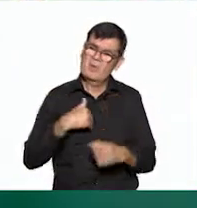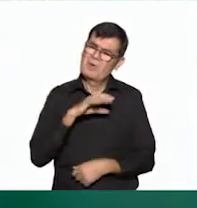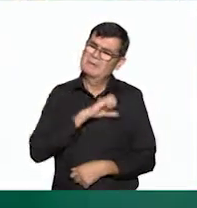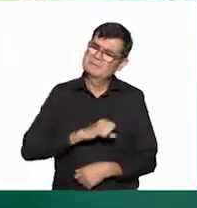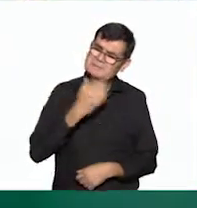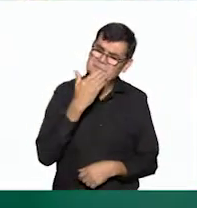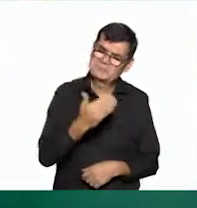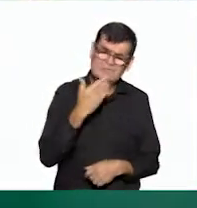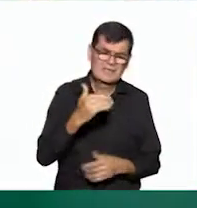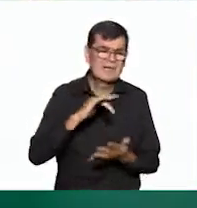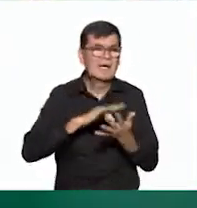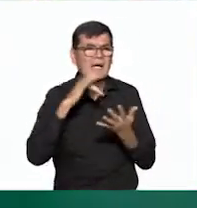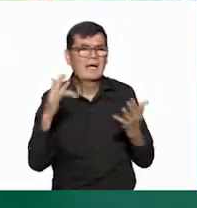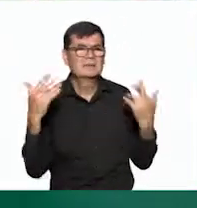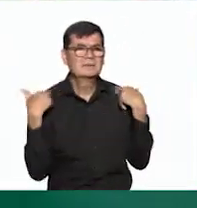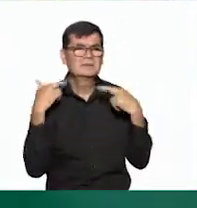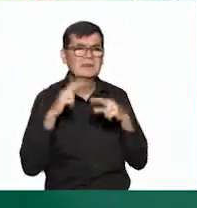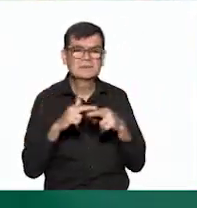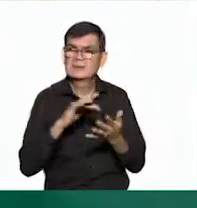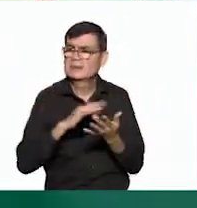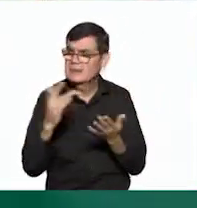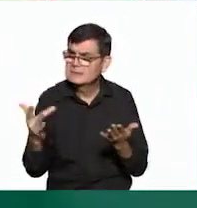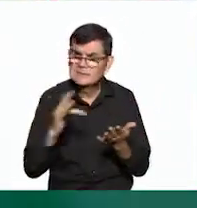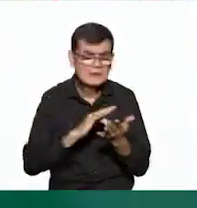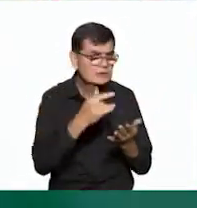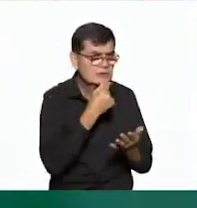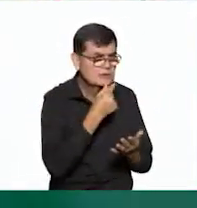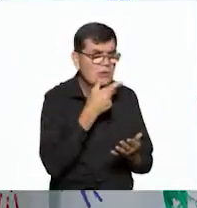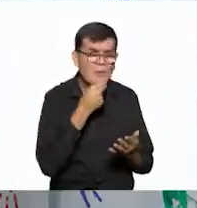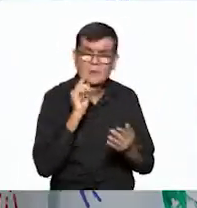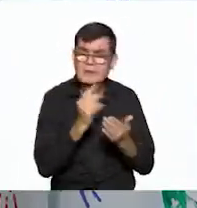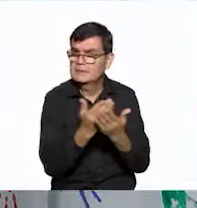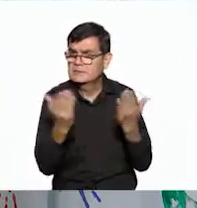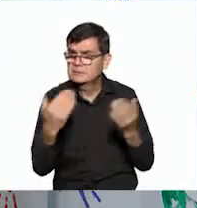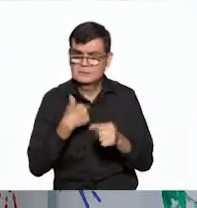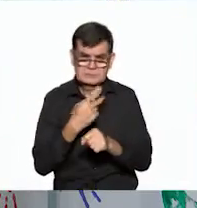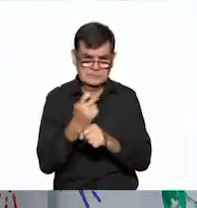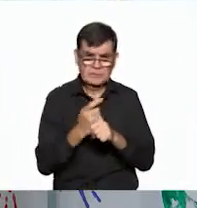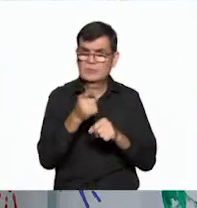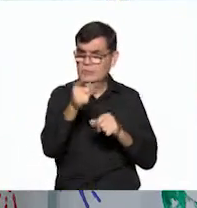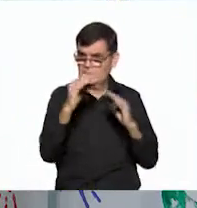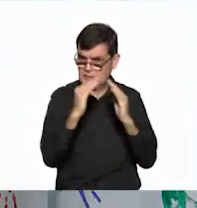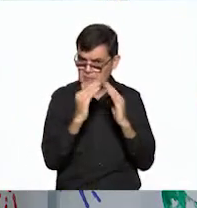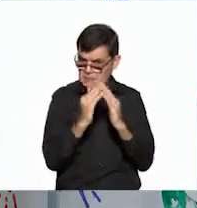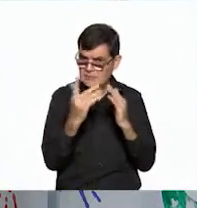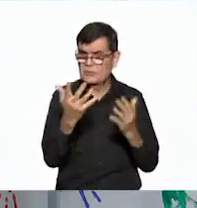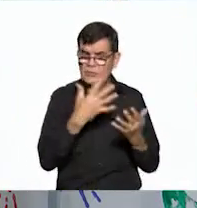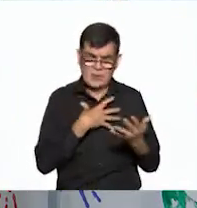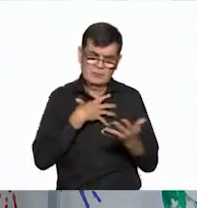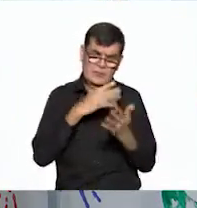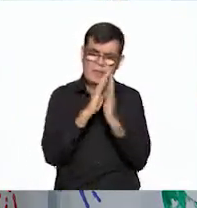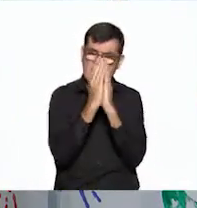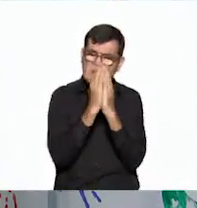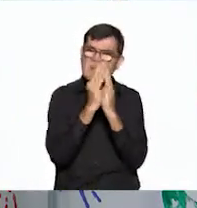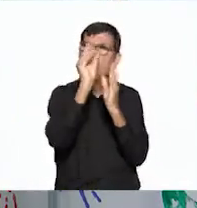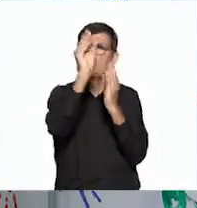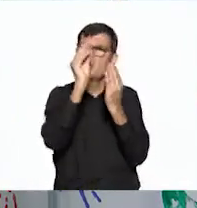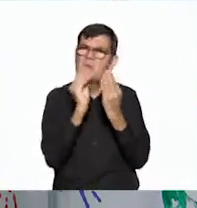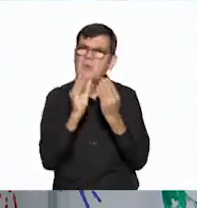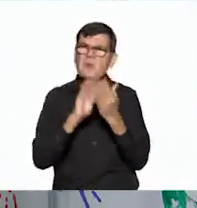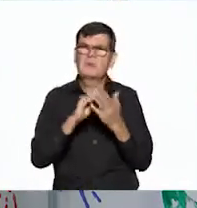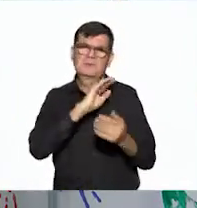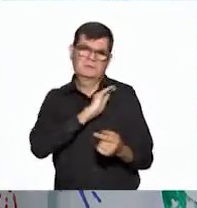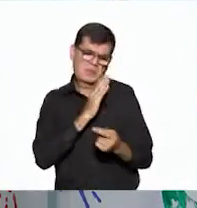maestra Imelda. Muchísimas gracias. Gracias, gracias, niñas y niños. Los invitamos a que ustedes en casita agarren algún libro. Puede ser el de